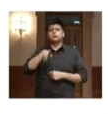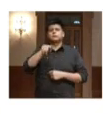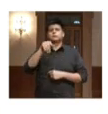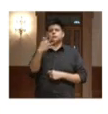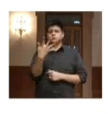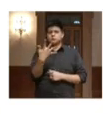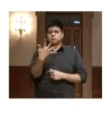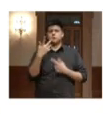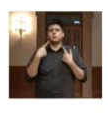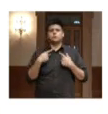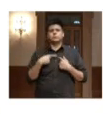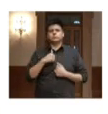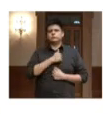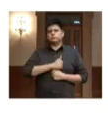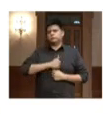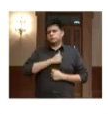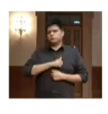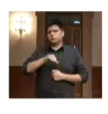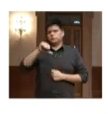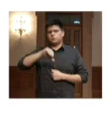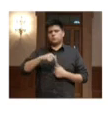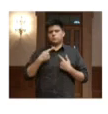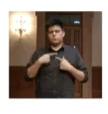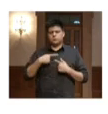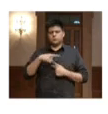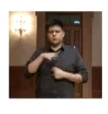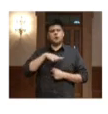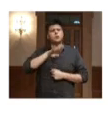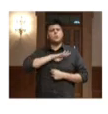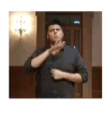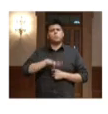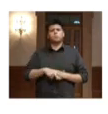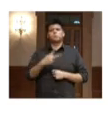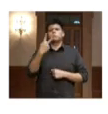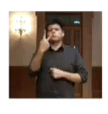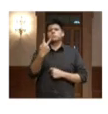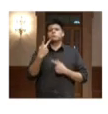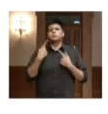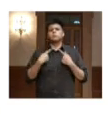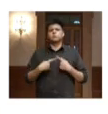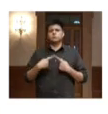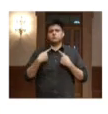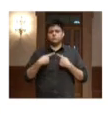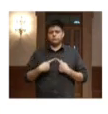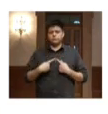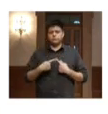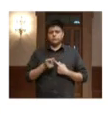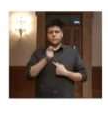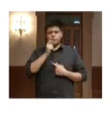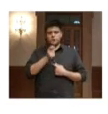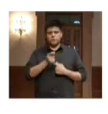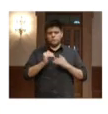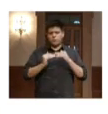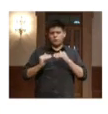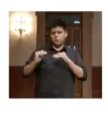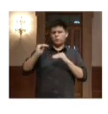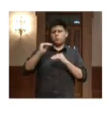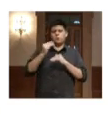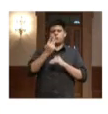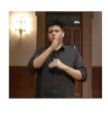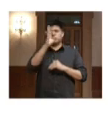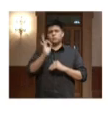defunciones. Lamentablemente hoy tenemos que decir que tenemos dos defunciones más, y esto representa un